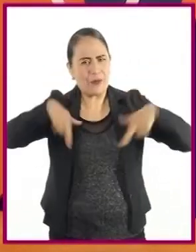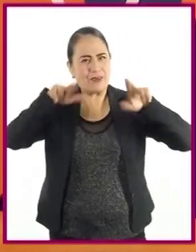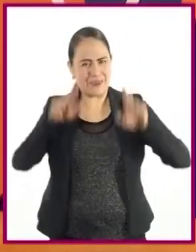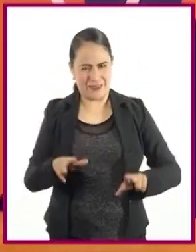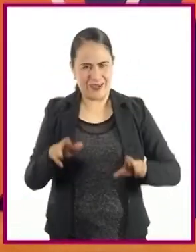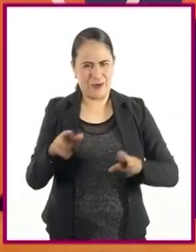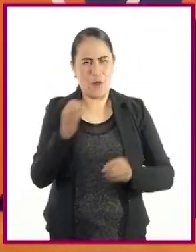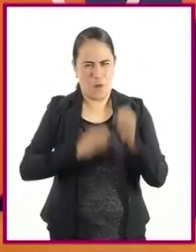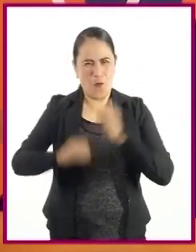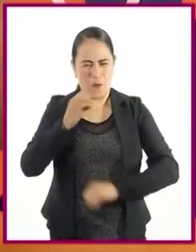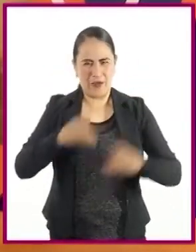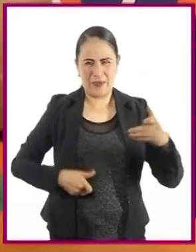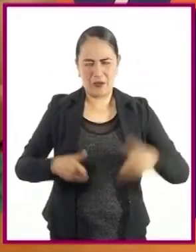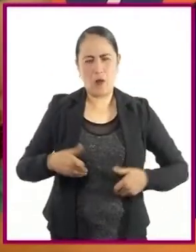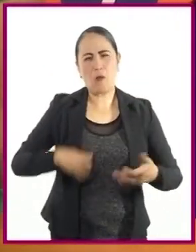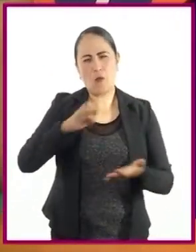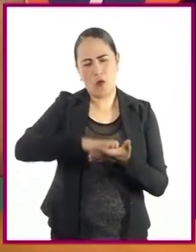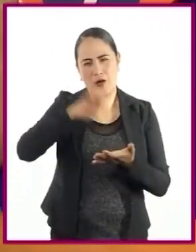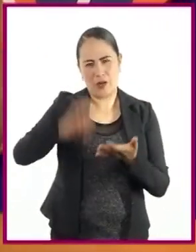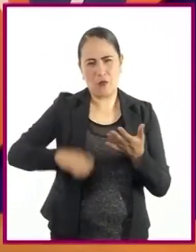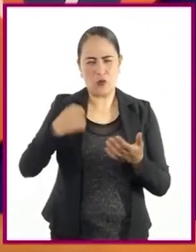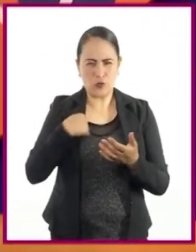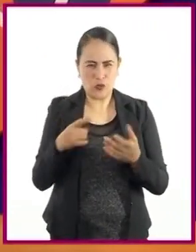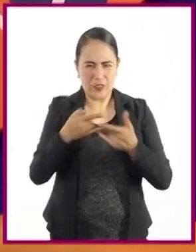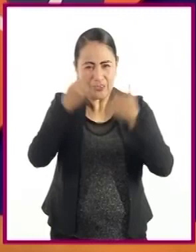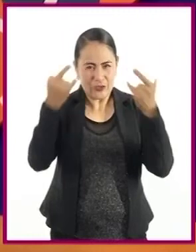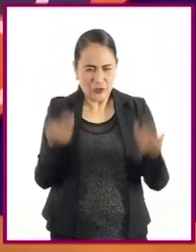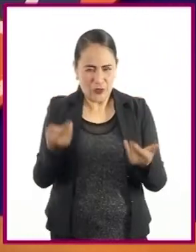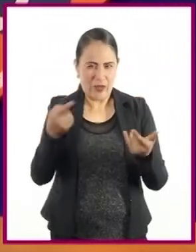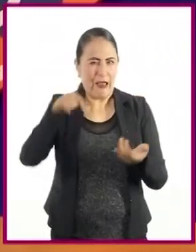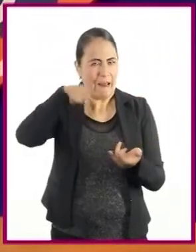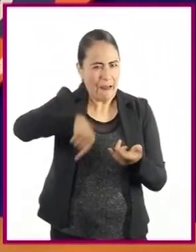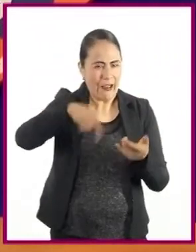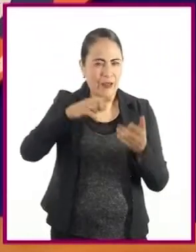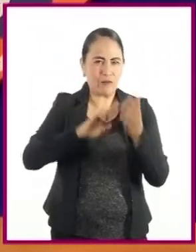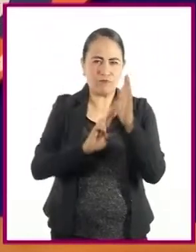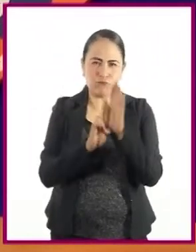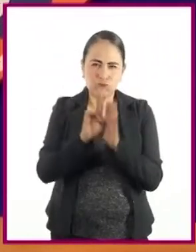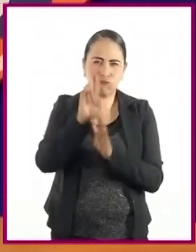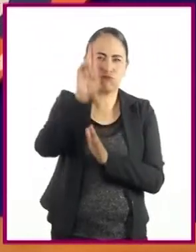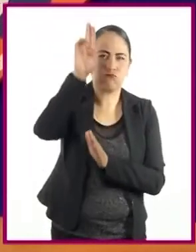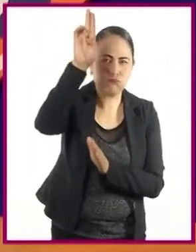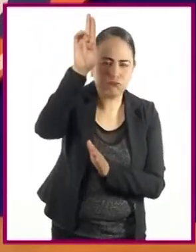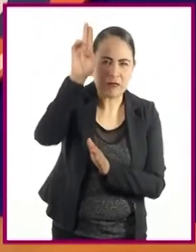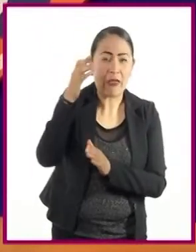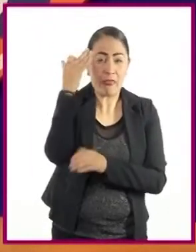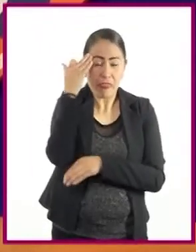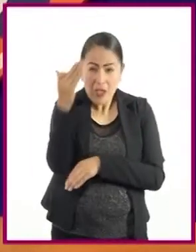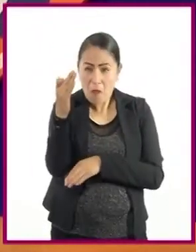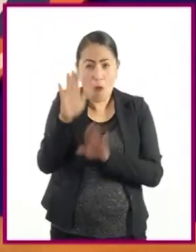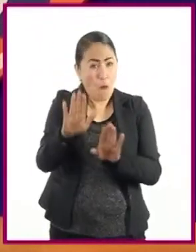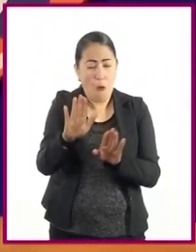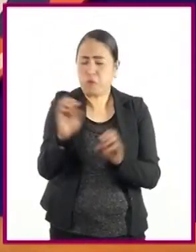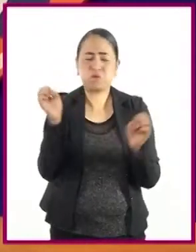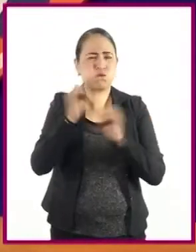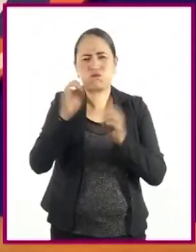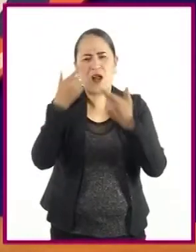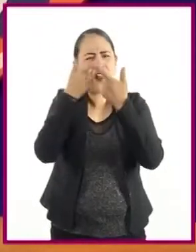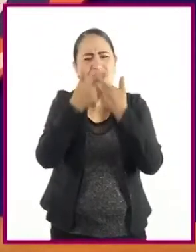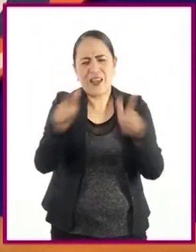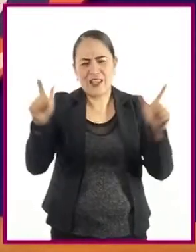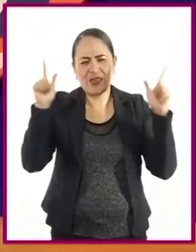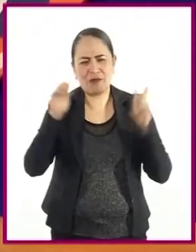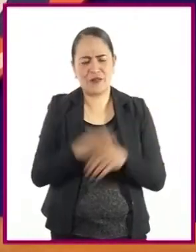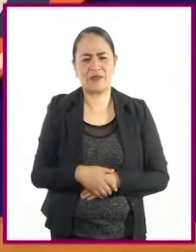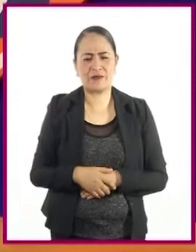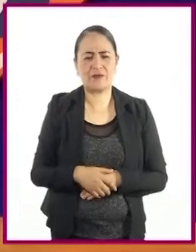una historia en una nave espacial y que no hubiera un tiempo específico. Podríamos poner cortinas